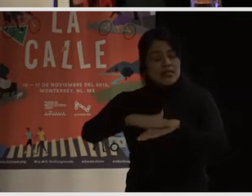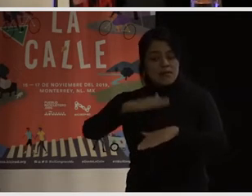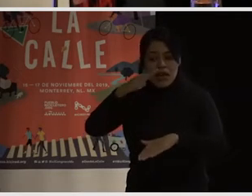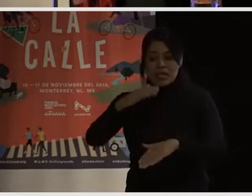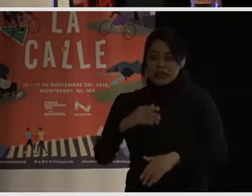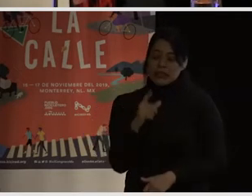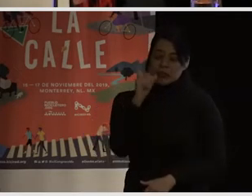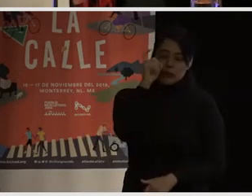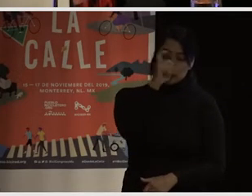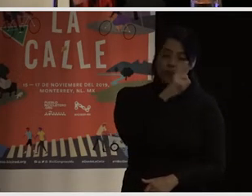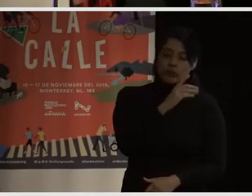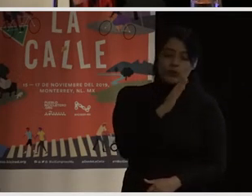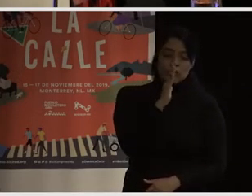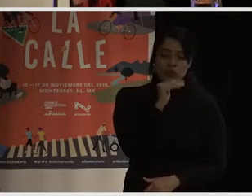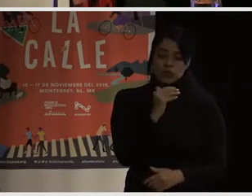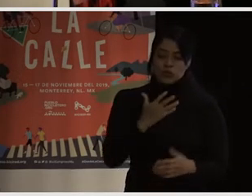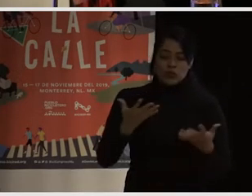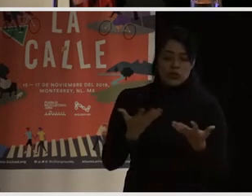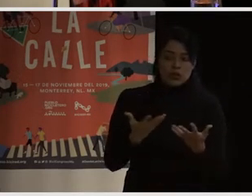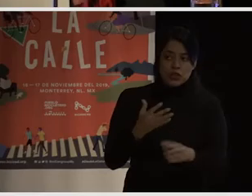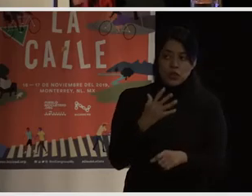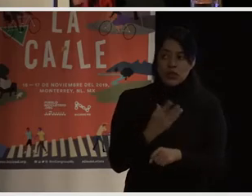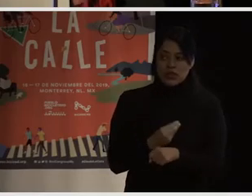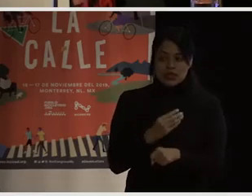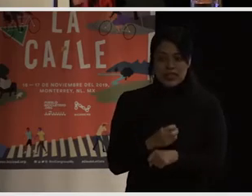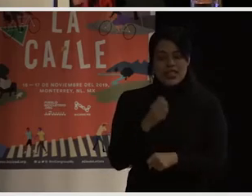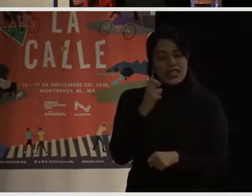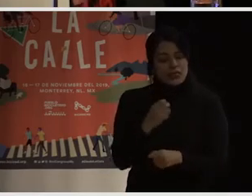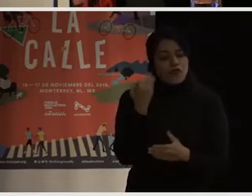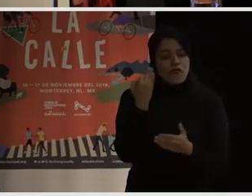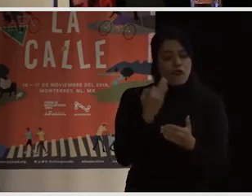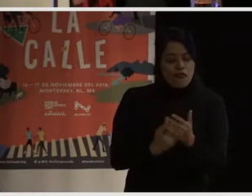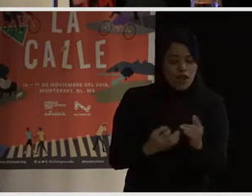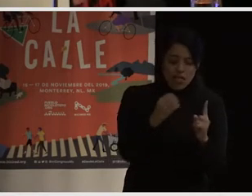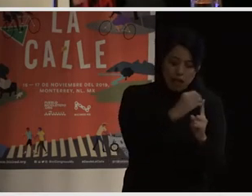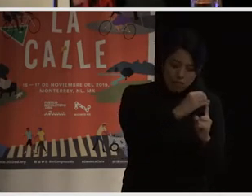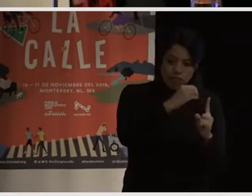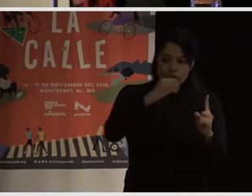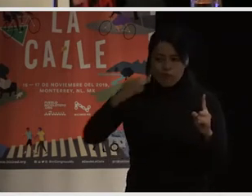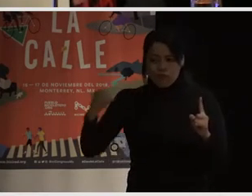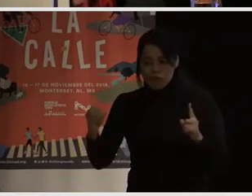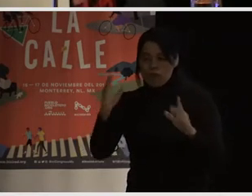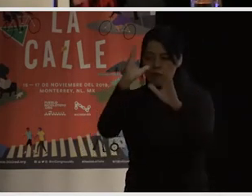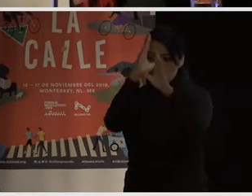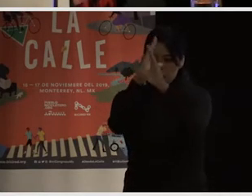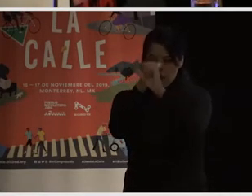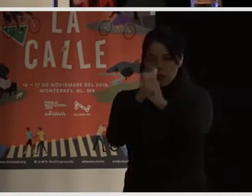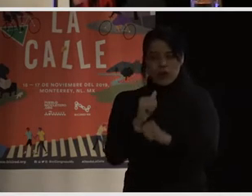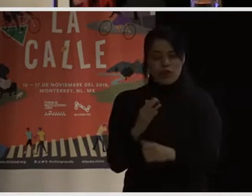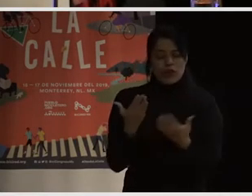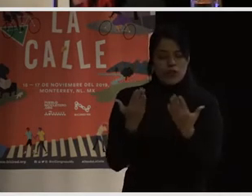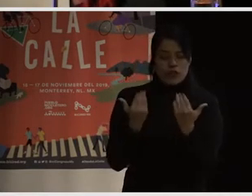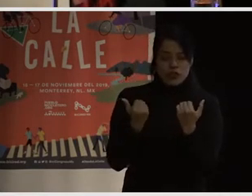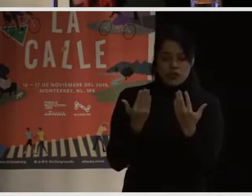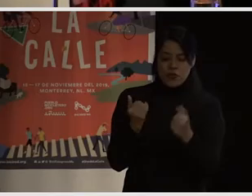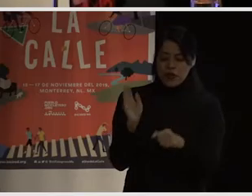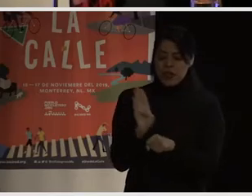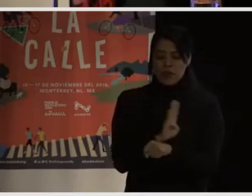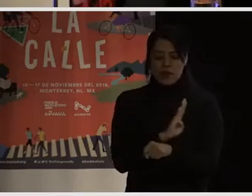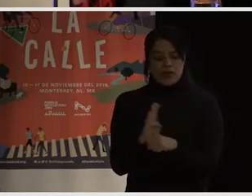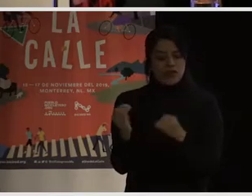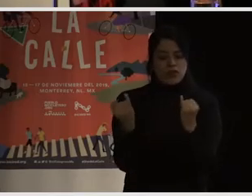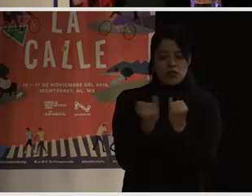eso nos hace en su momento no coordinarnos correctamente y no tener los beneficios que tiene morelia y